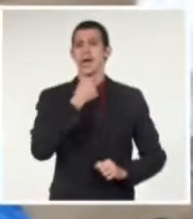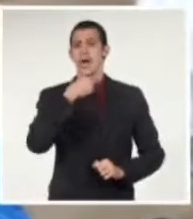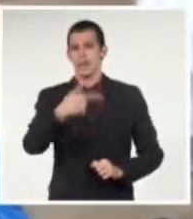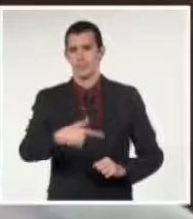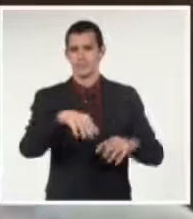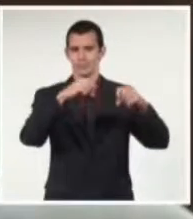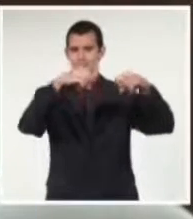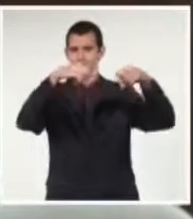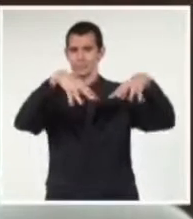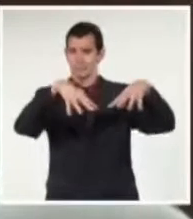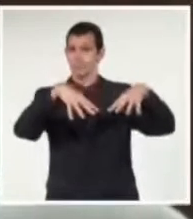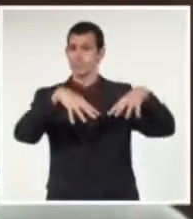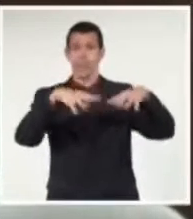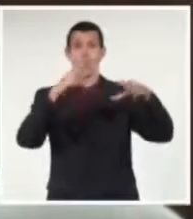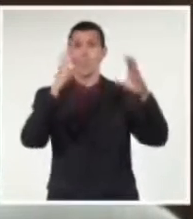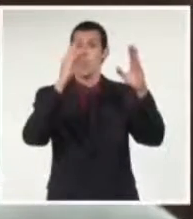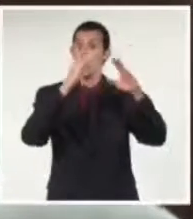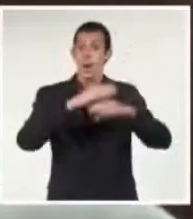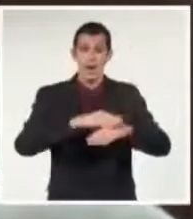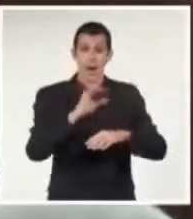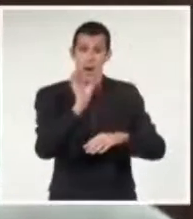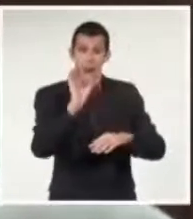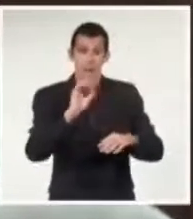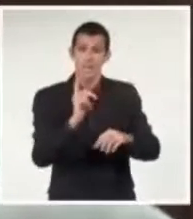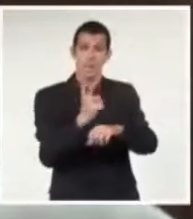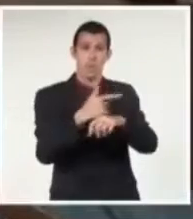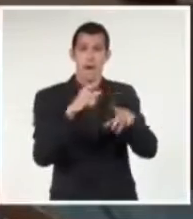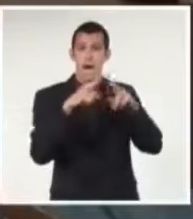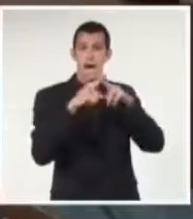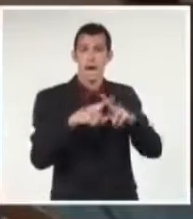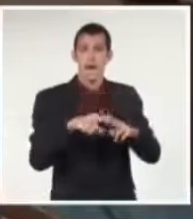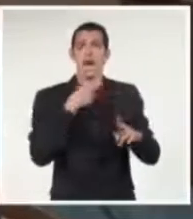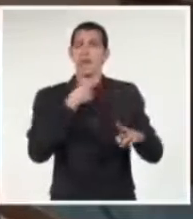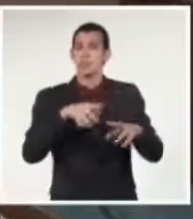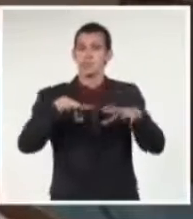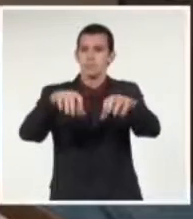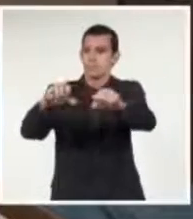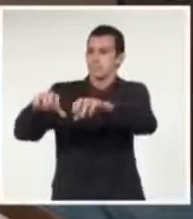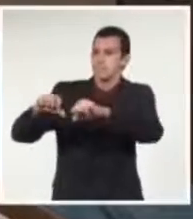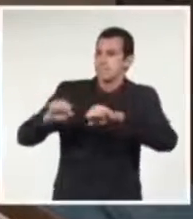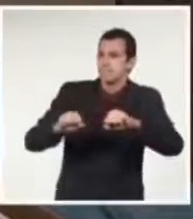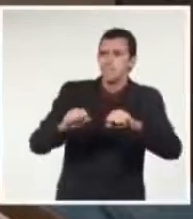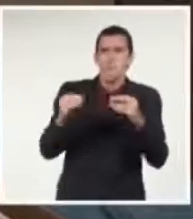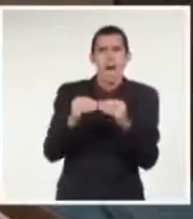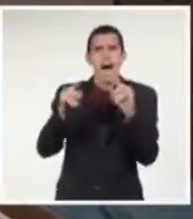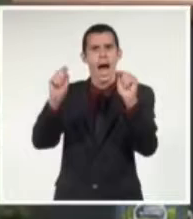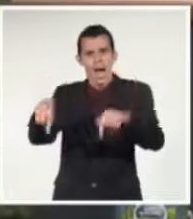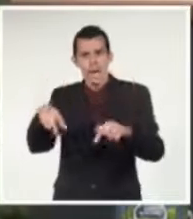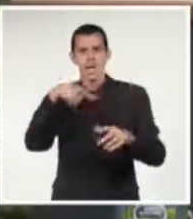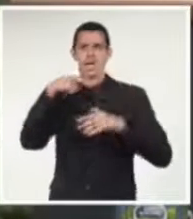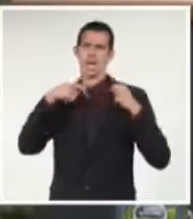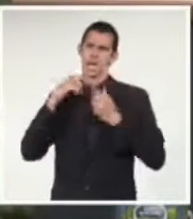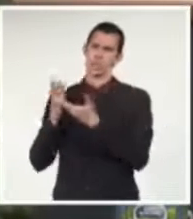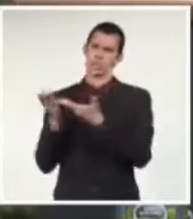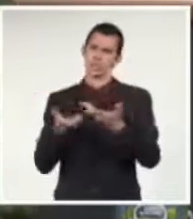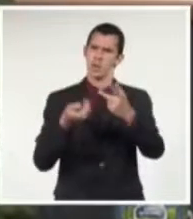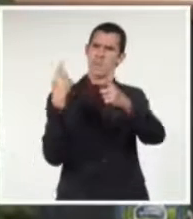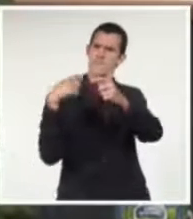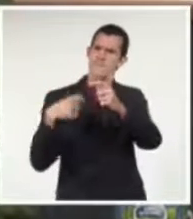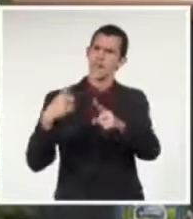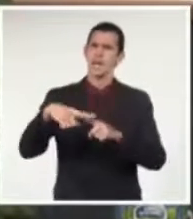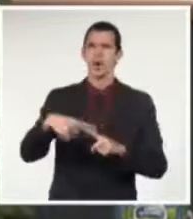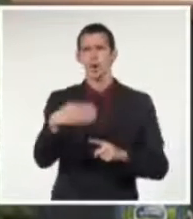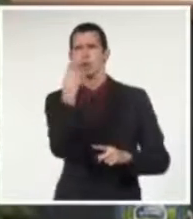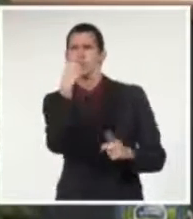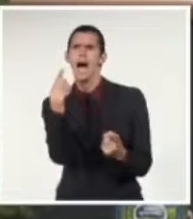hay electricidad, y mantener la información diaria a la población por todas las vías posibles, sobre todo en los territorios donde aún son mayores